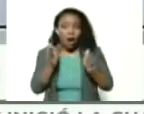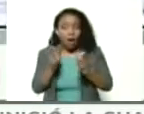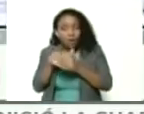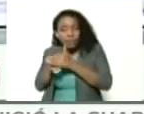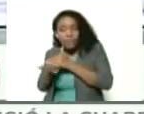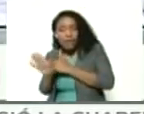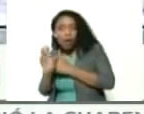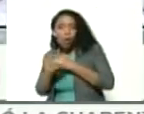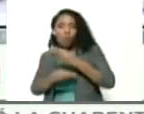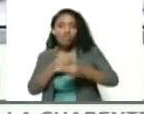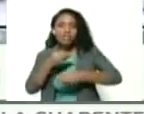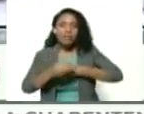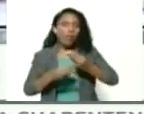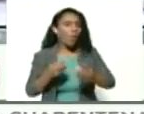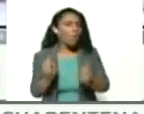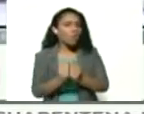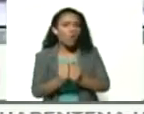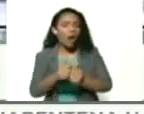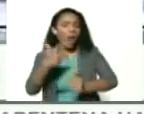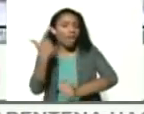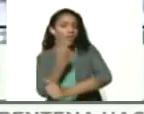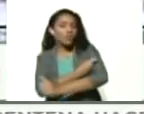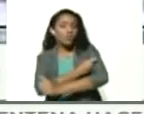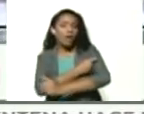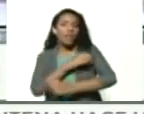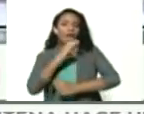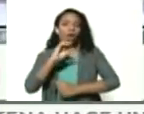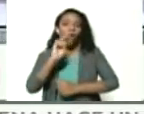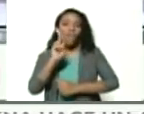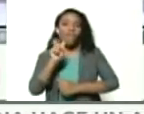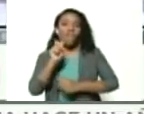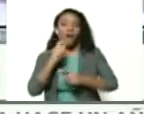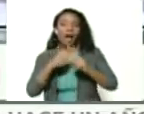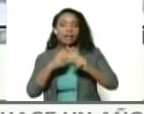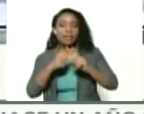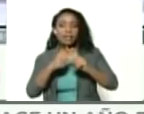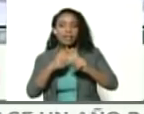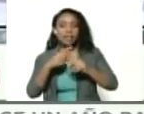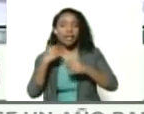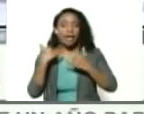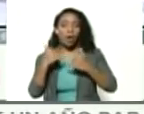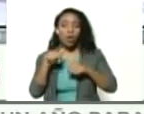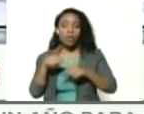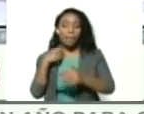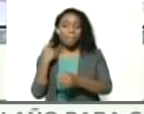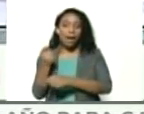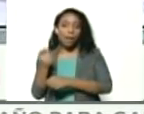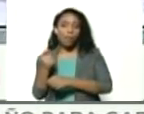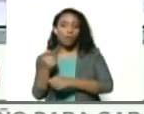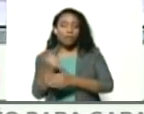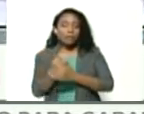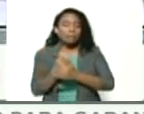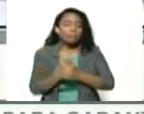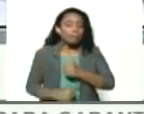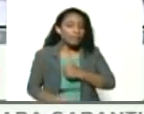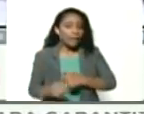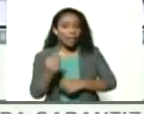como hicimos con las vacunas de COVAX que acabamos de pagar. Parimos el dinero,